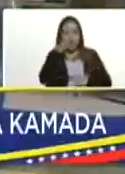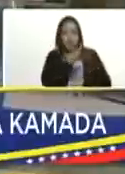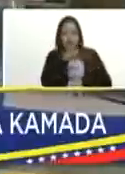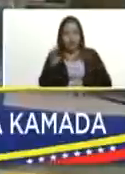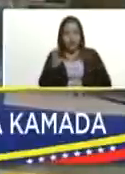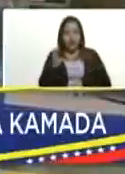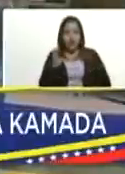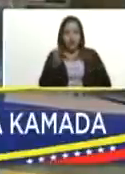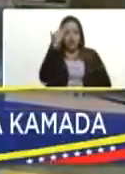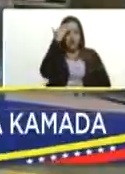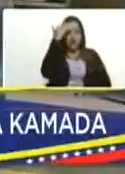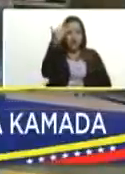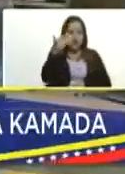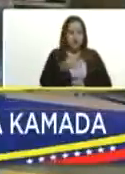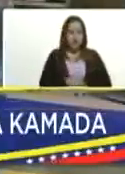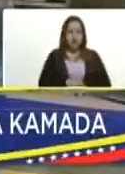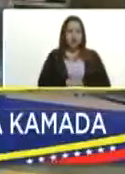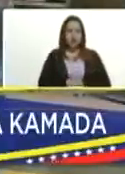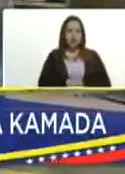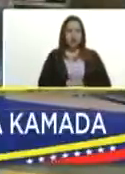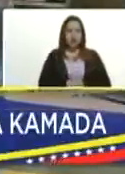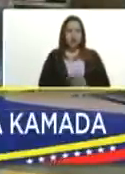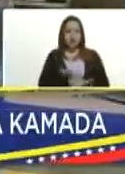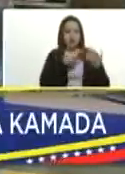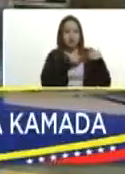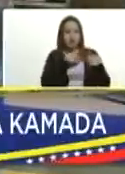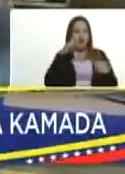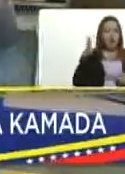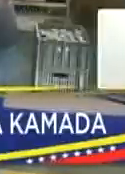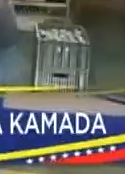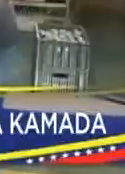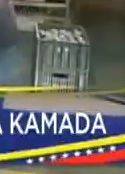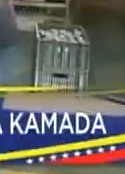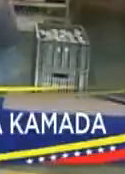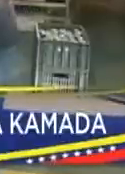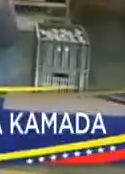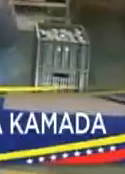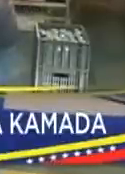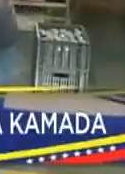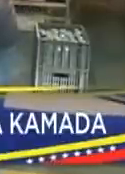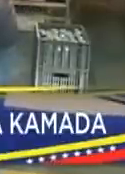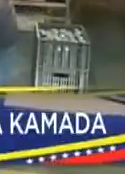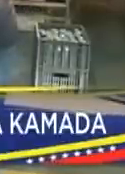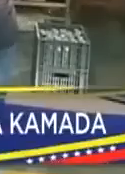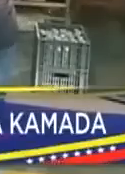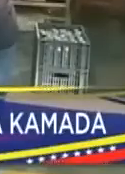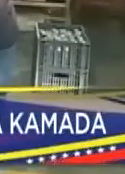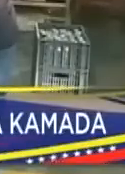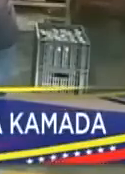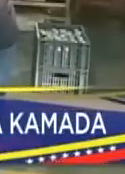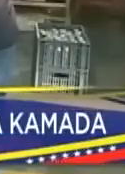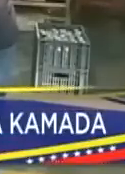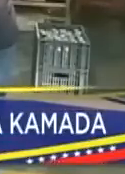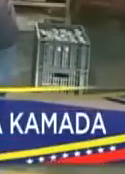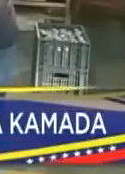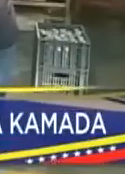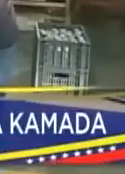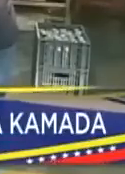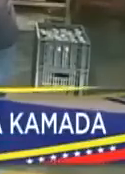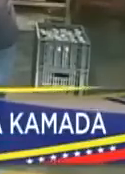Saludo al almirante Pinto, a todo el pueblo de Sucre y a nuestro buen amigo Loyo. Bendiciones,